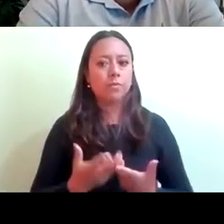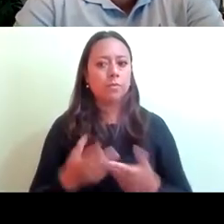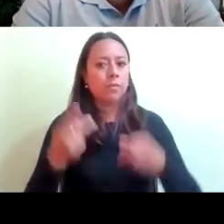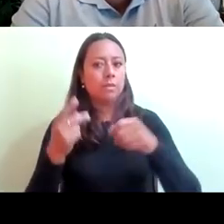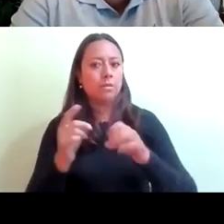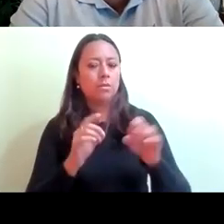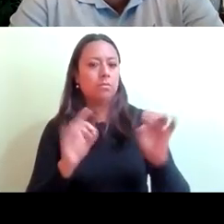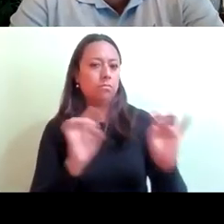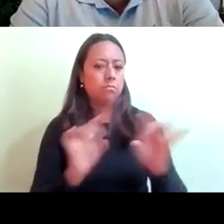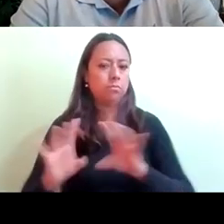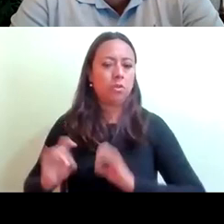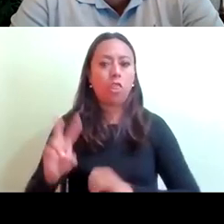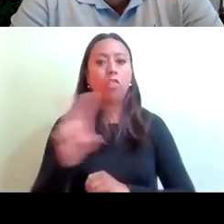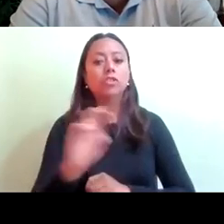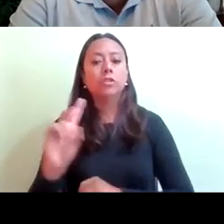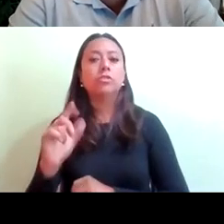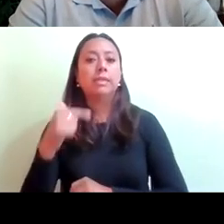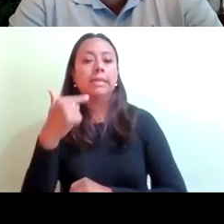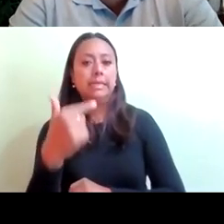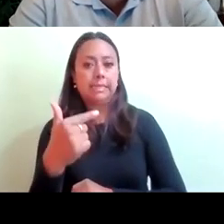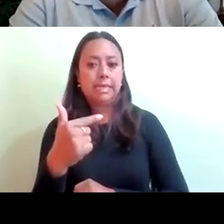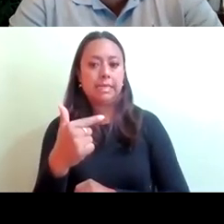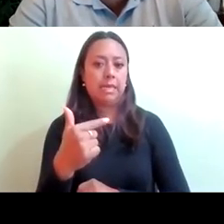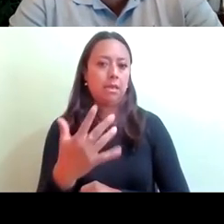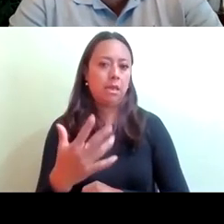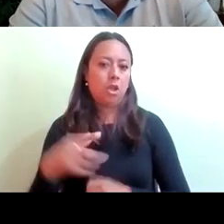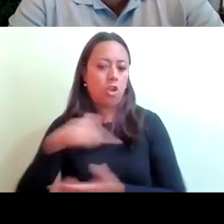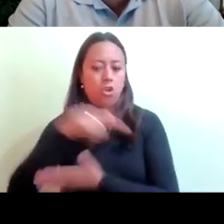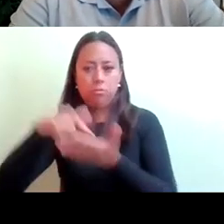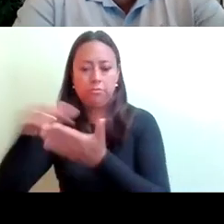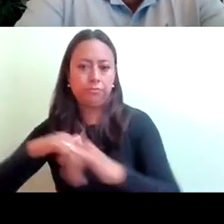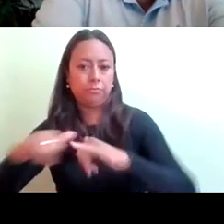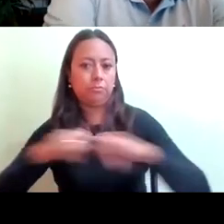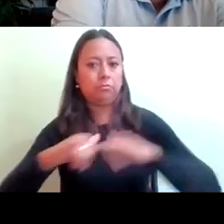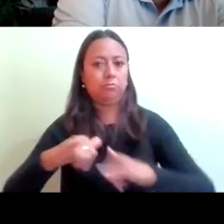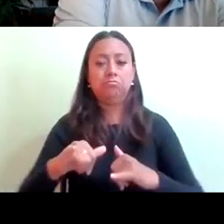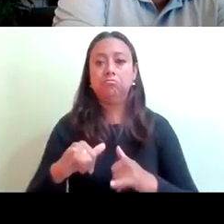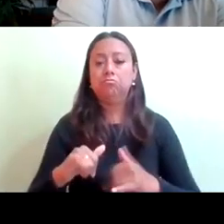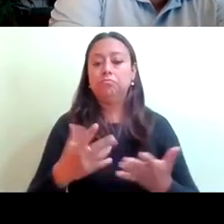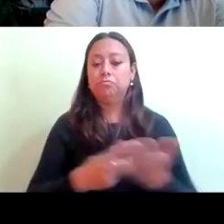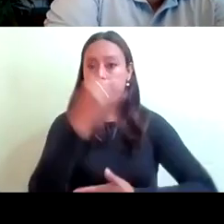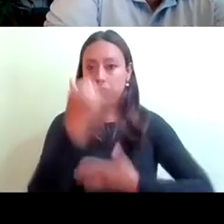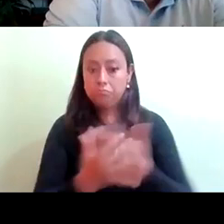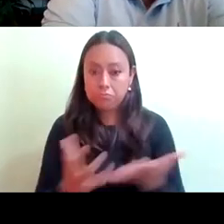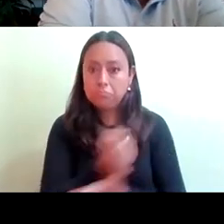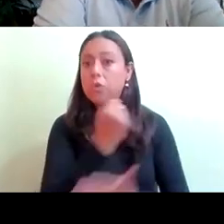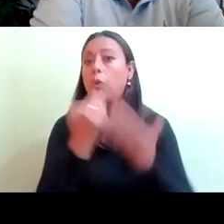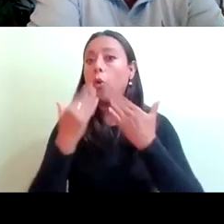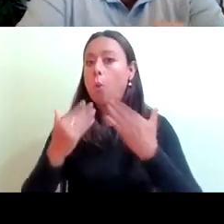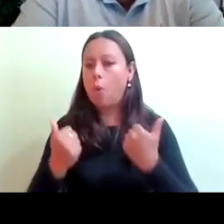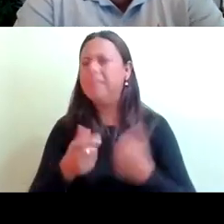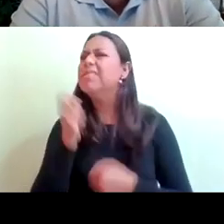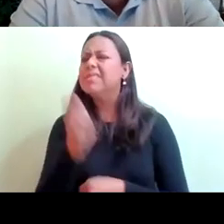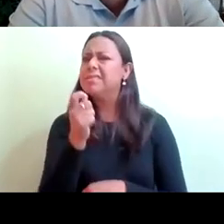237 unidades territoriales no cuentan con un proyecto ganador, es decir, formalmente no se cuenta con